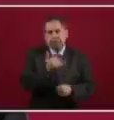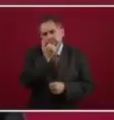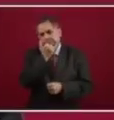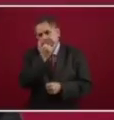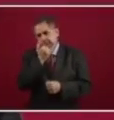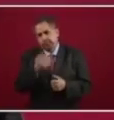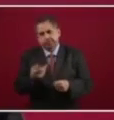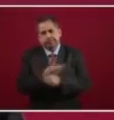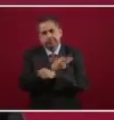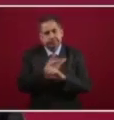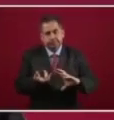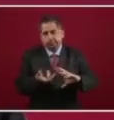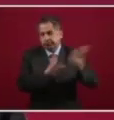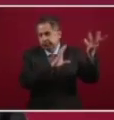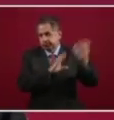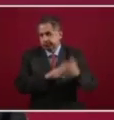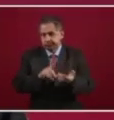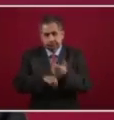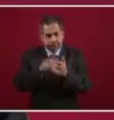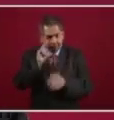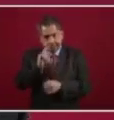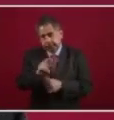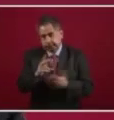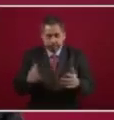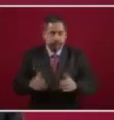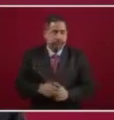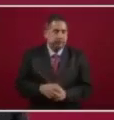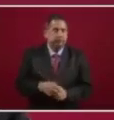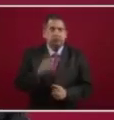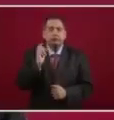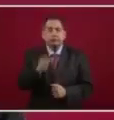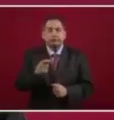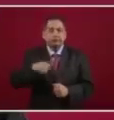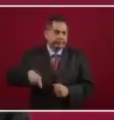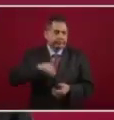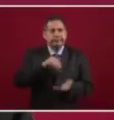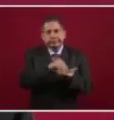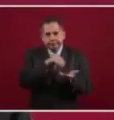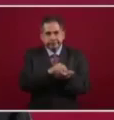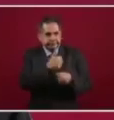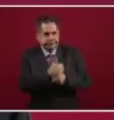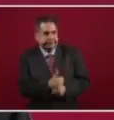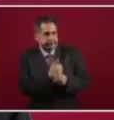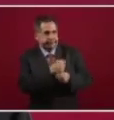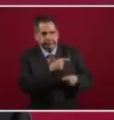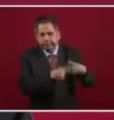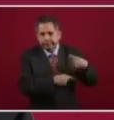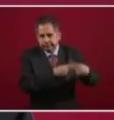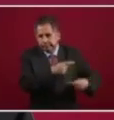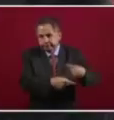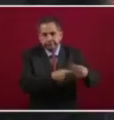y ya sabemos el resultado. Entonces estamos todavía padeciendo